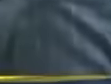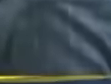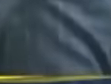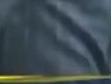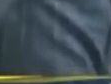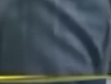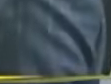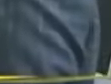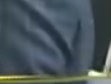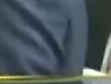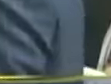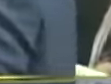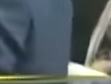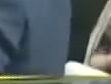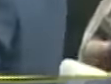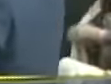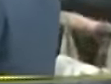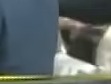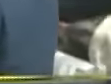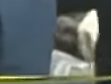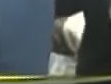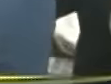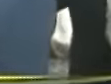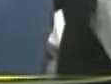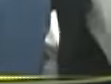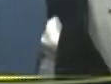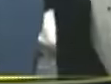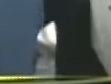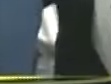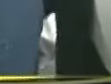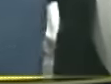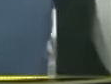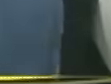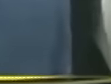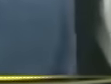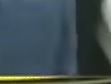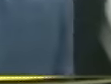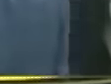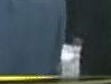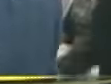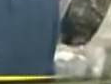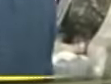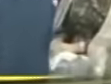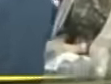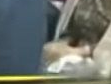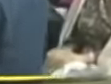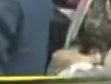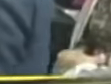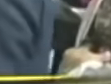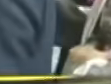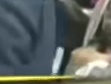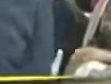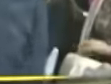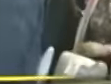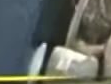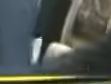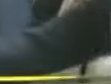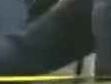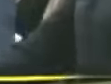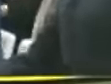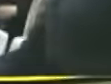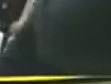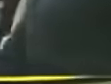Díaz, Victoria Mata, Fernando Calderón, Nosli Rodríguez, Carmen Serpa, Lisandro Cabello,